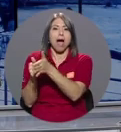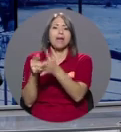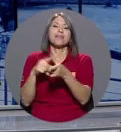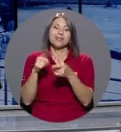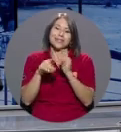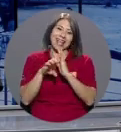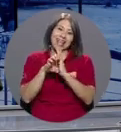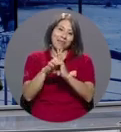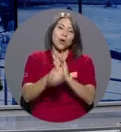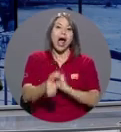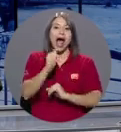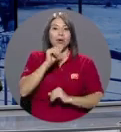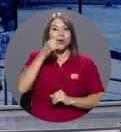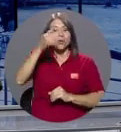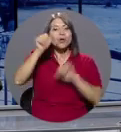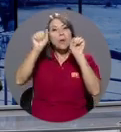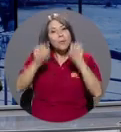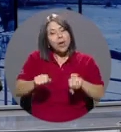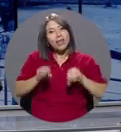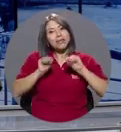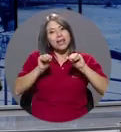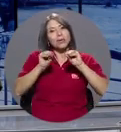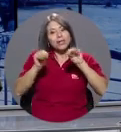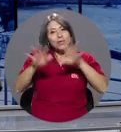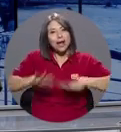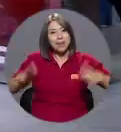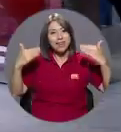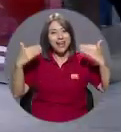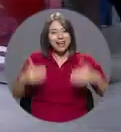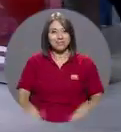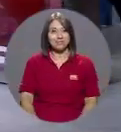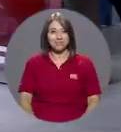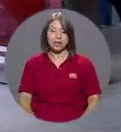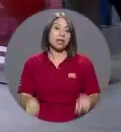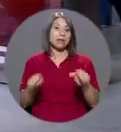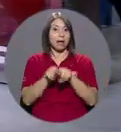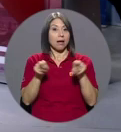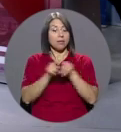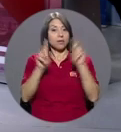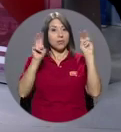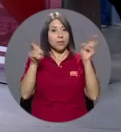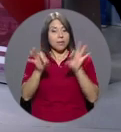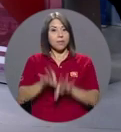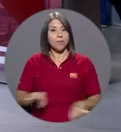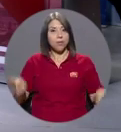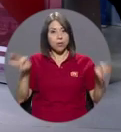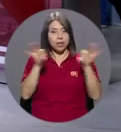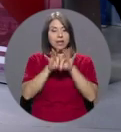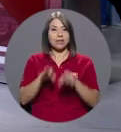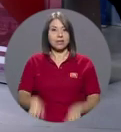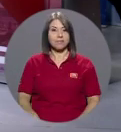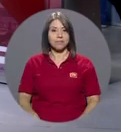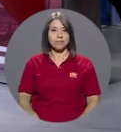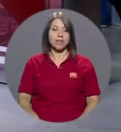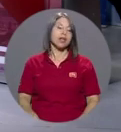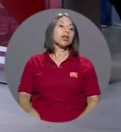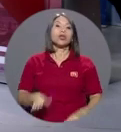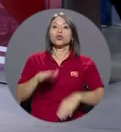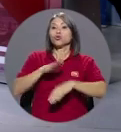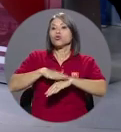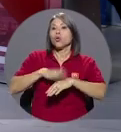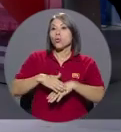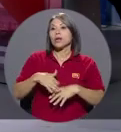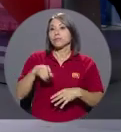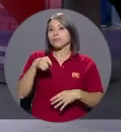un ejemplo de que la acuacultura puede ser una herramienta de educación ambiental. También hay un tema sumamente importante y es asociado a